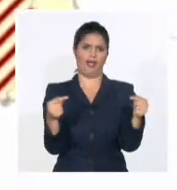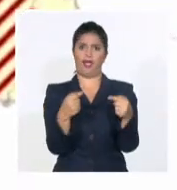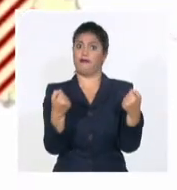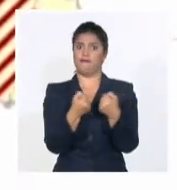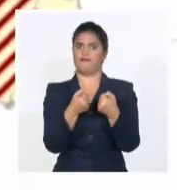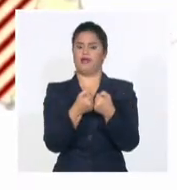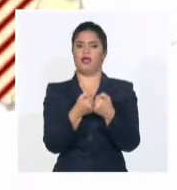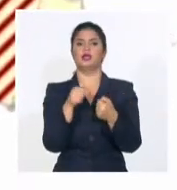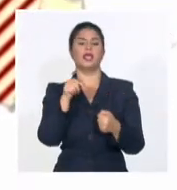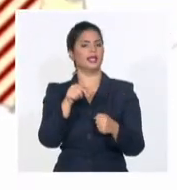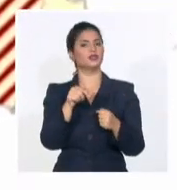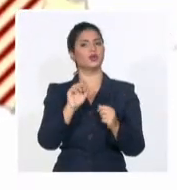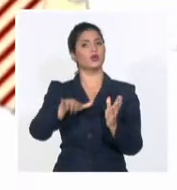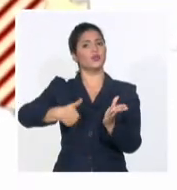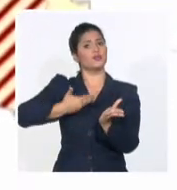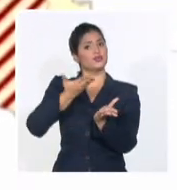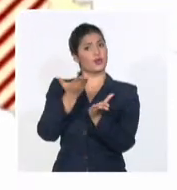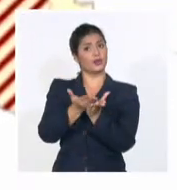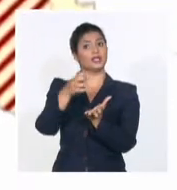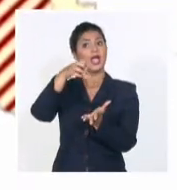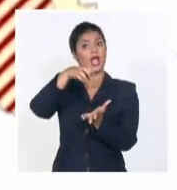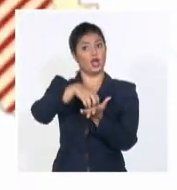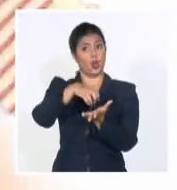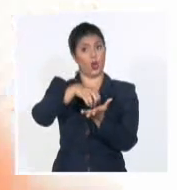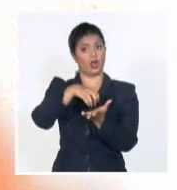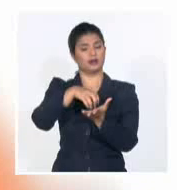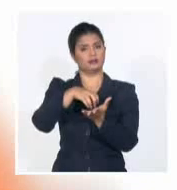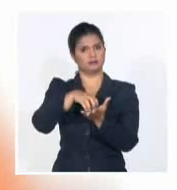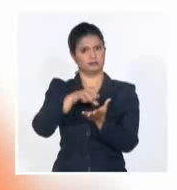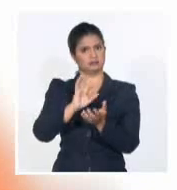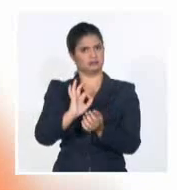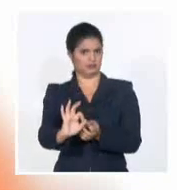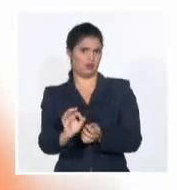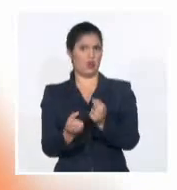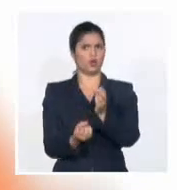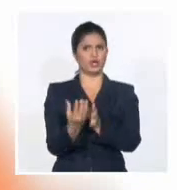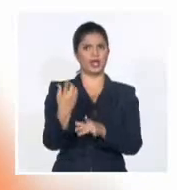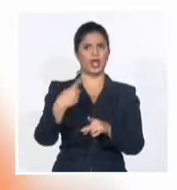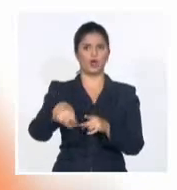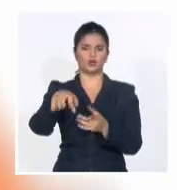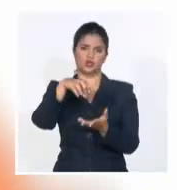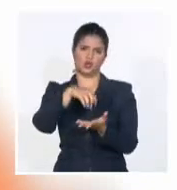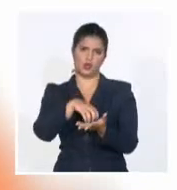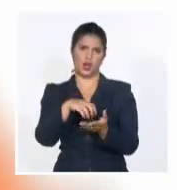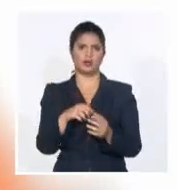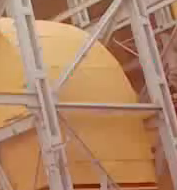incluye la creación del Estado Guayana Esequiba en la zona bajo reclamación por Caracas.